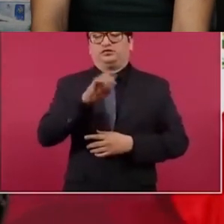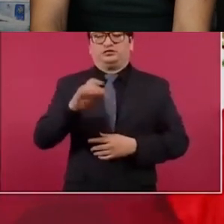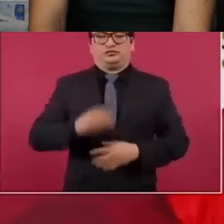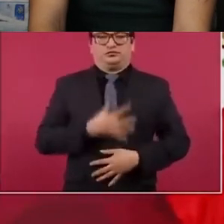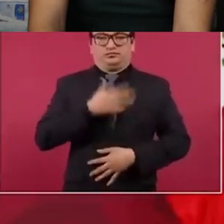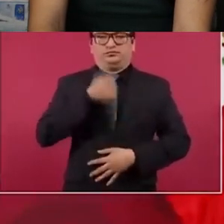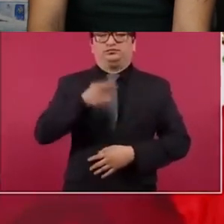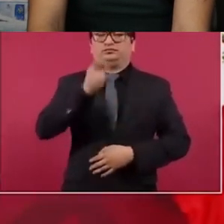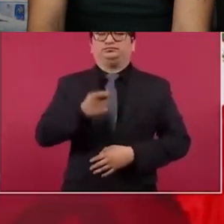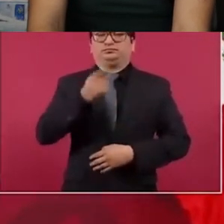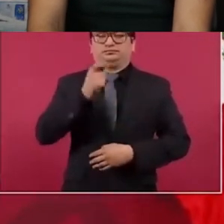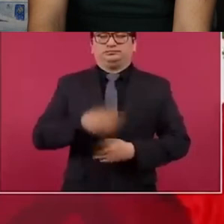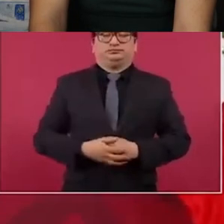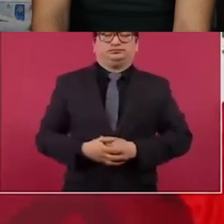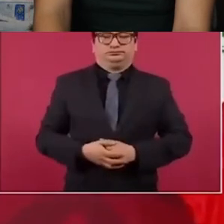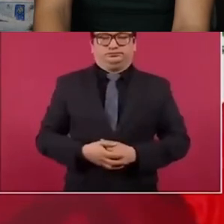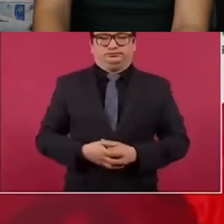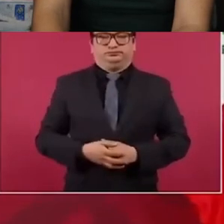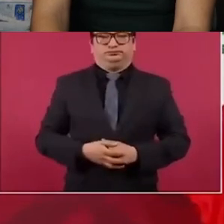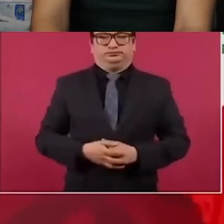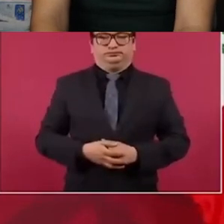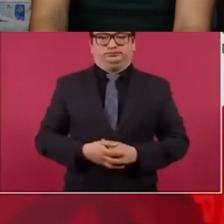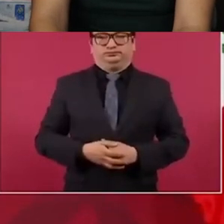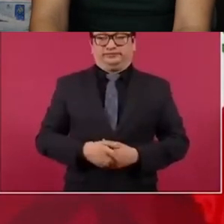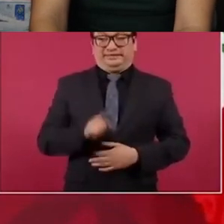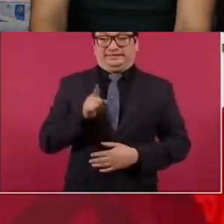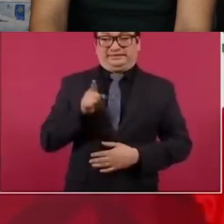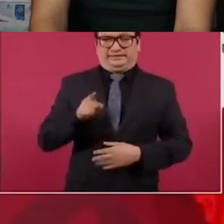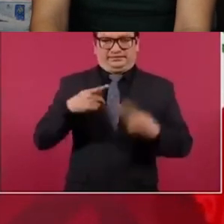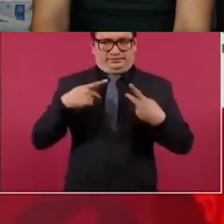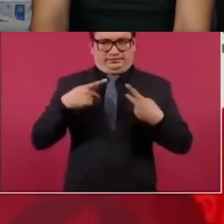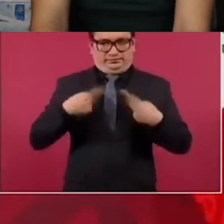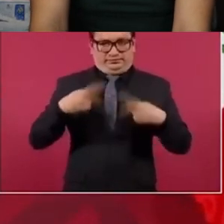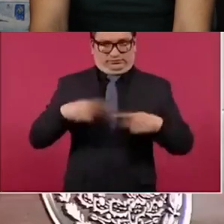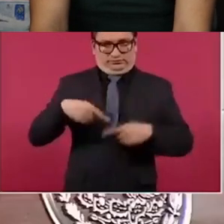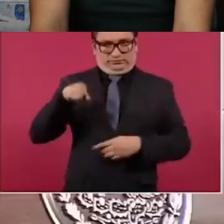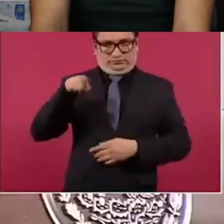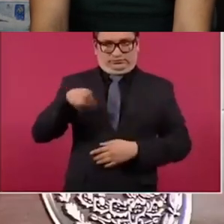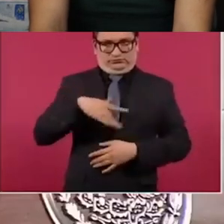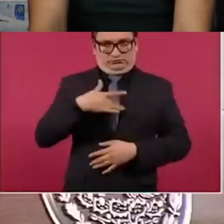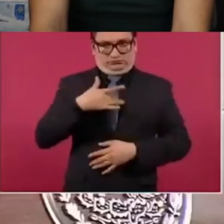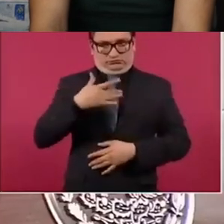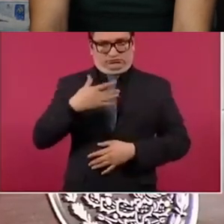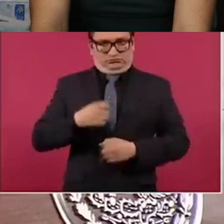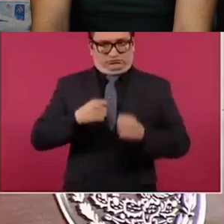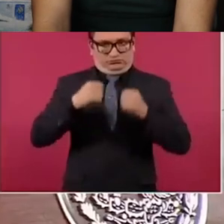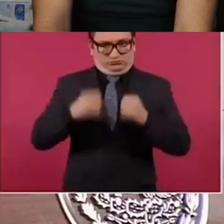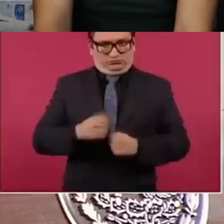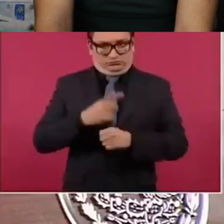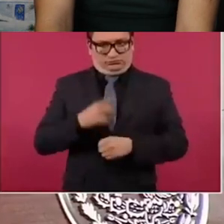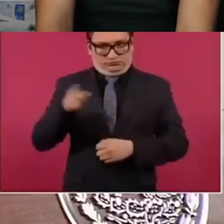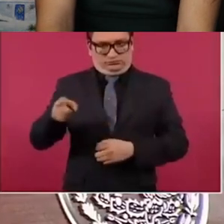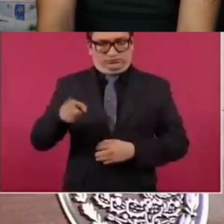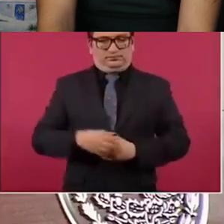bienestar? Una vida digna. Que la persona tenga seguridad